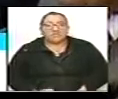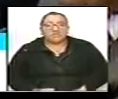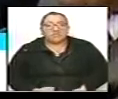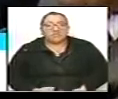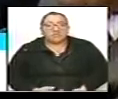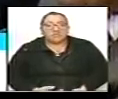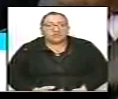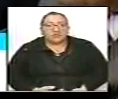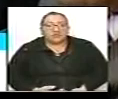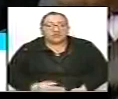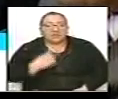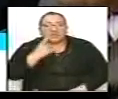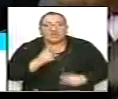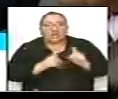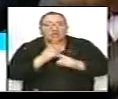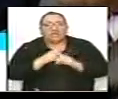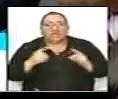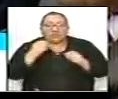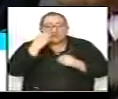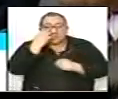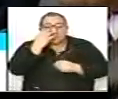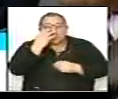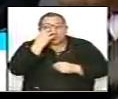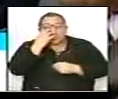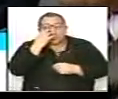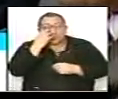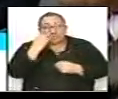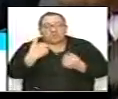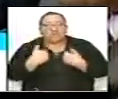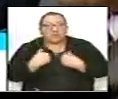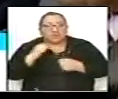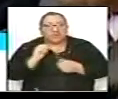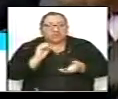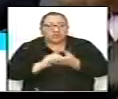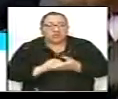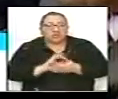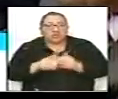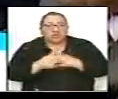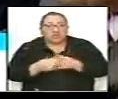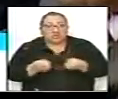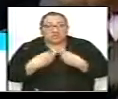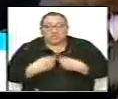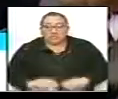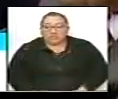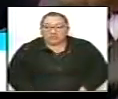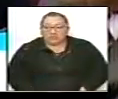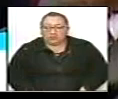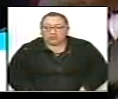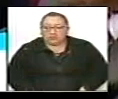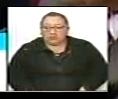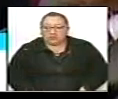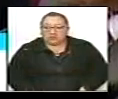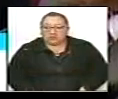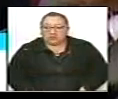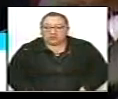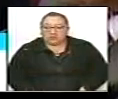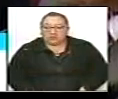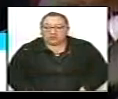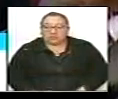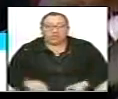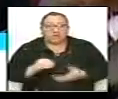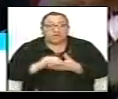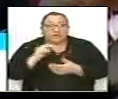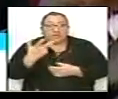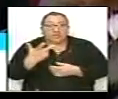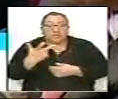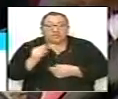algo completamente distinto de lo que se va a obtener si es que aplicamos lo que nos están diciendo. Porque dice, en el contexto de la